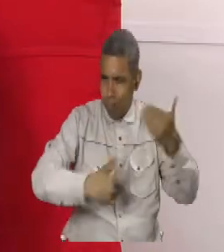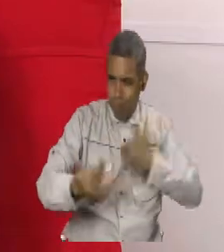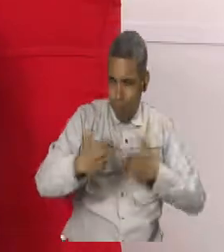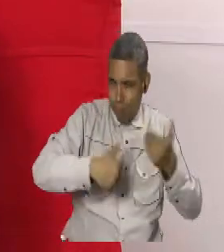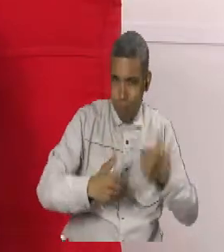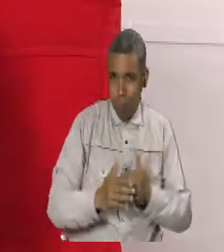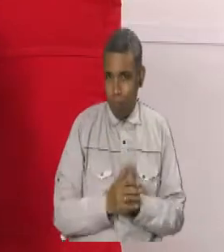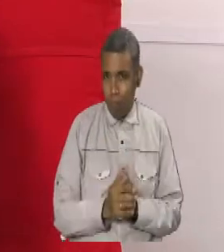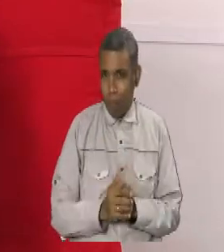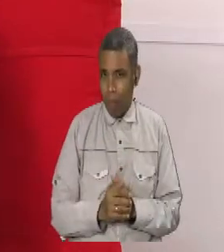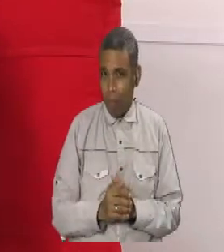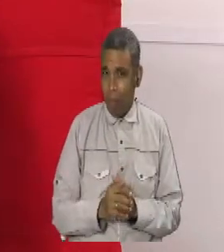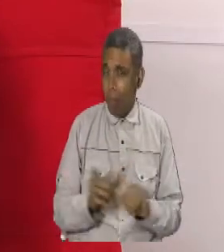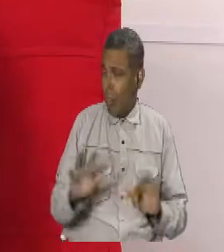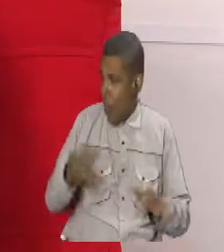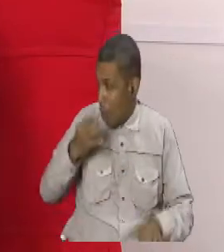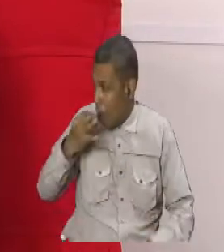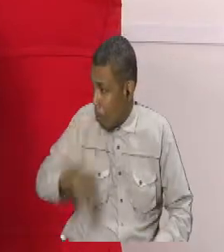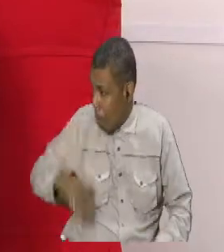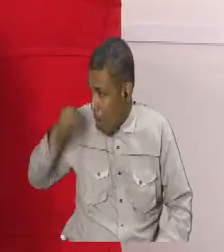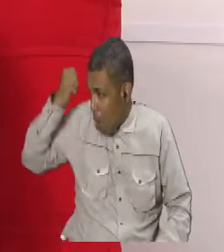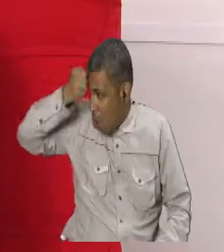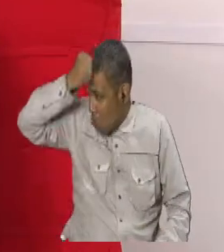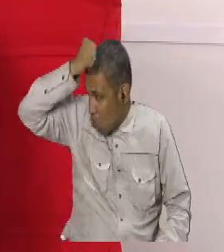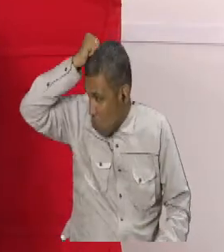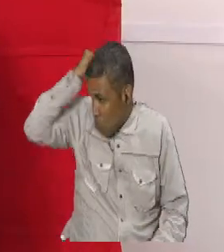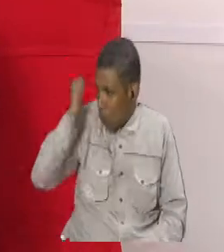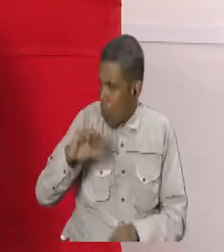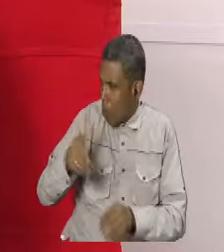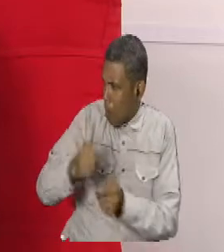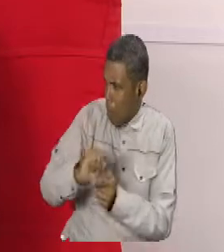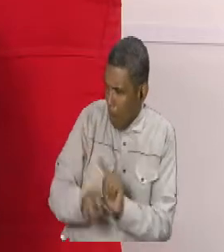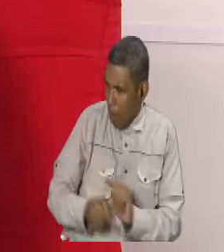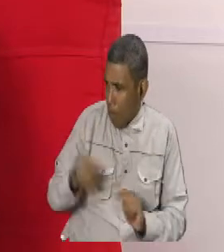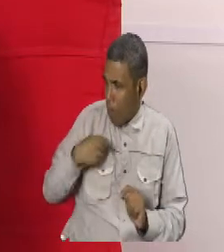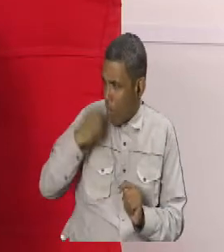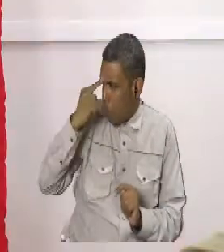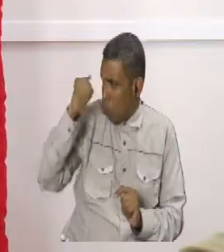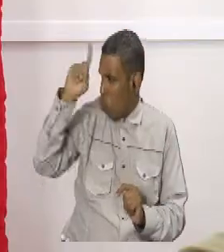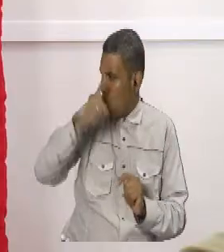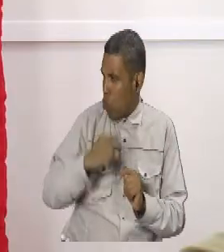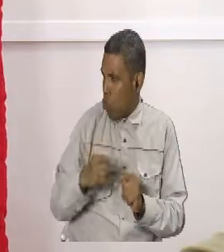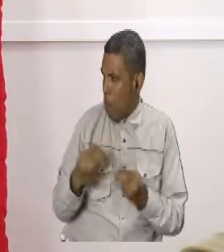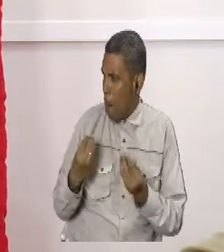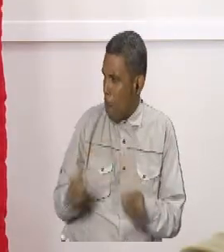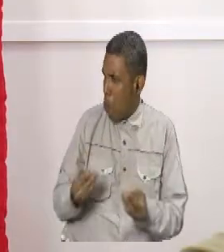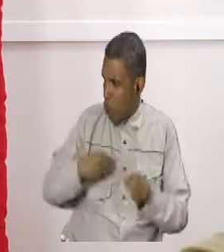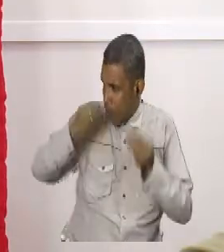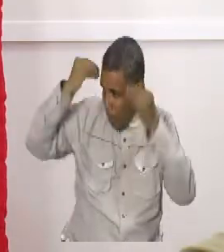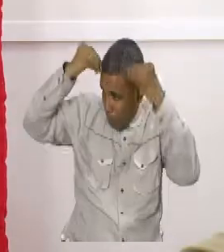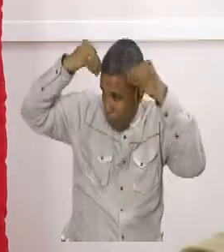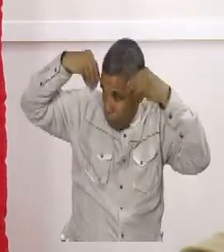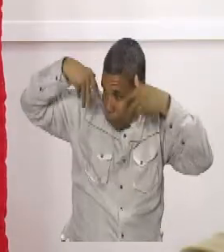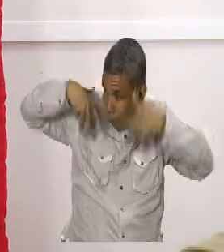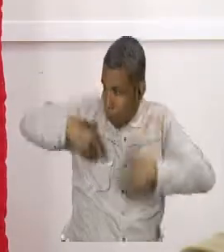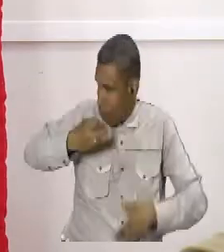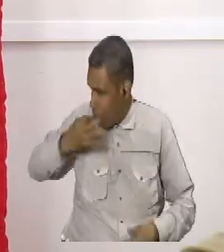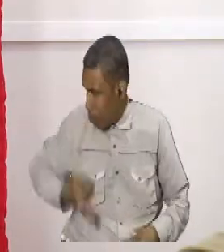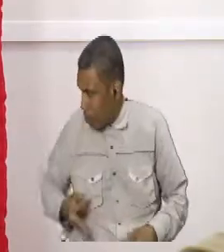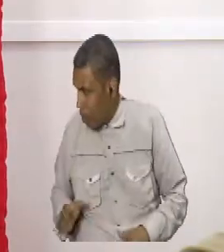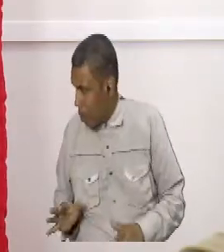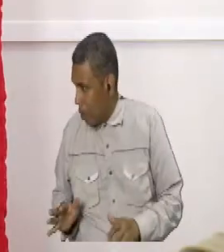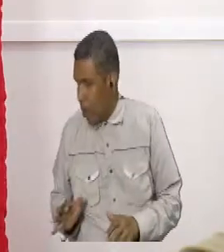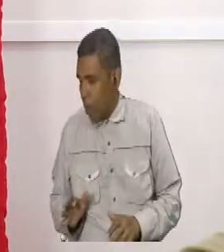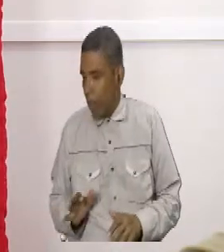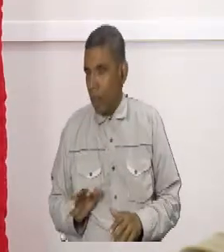lo hagan. No es una verdad. No es verdad. Bueno, el tema de si es pelo o es cabello. ¿Cómo se le dice al